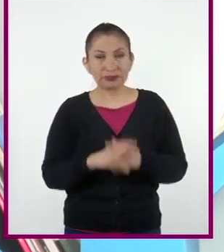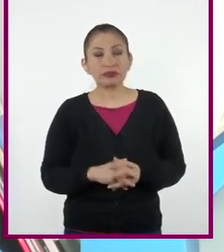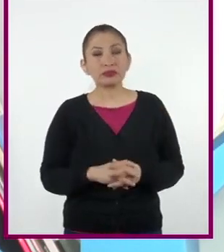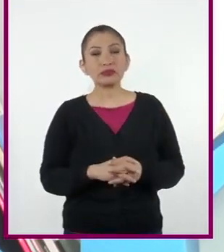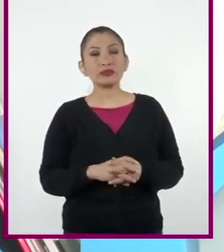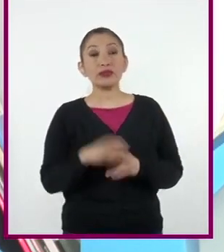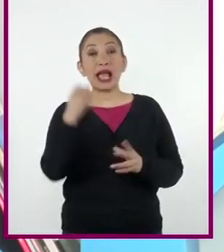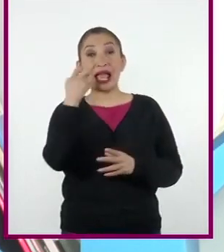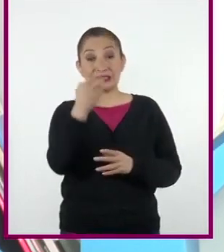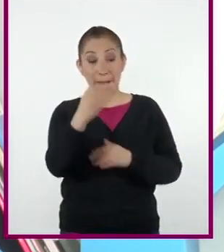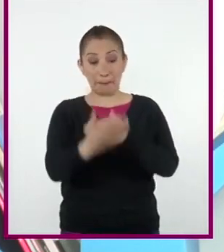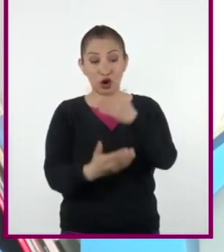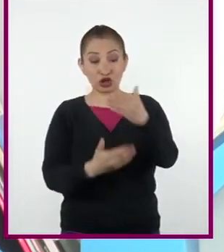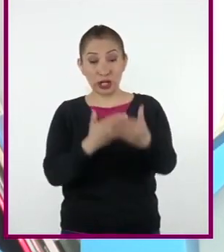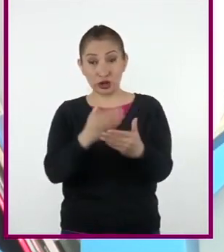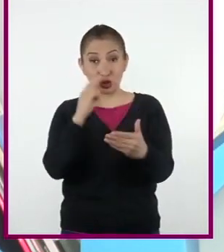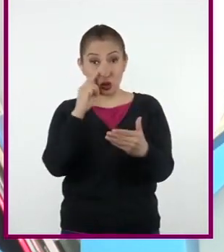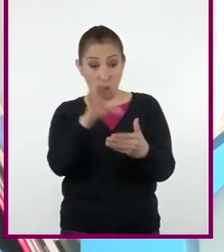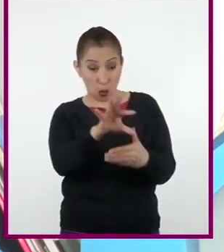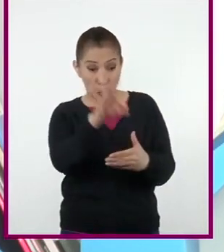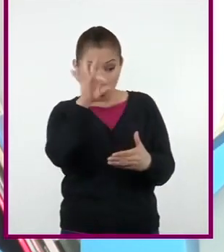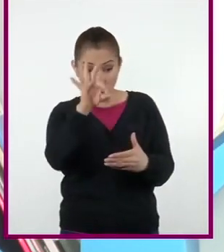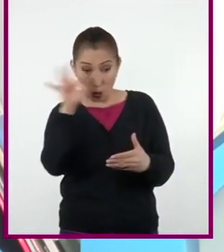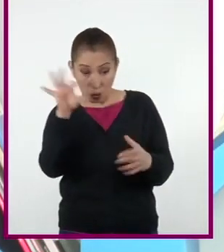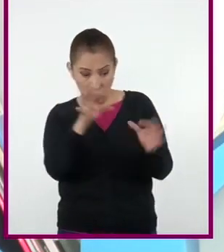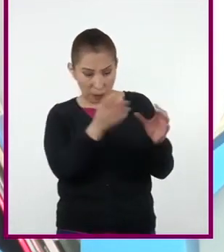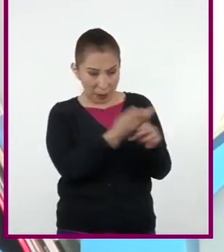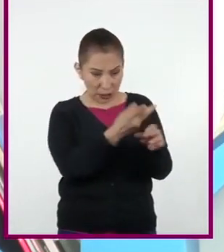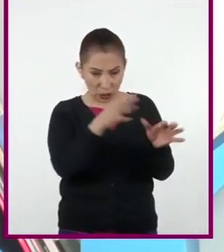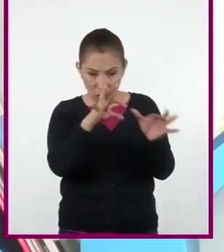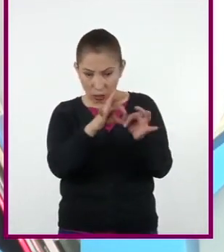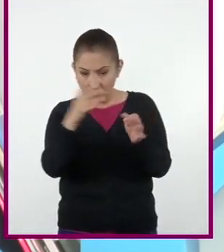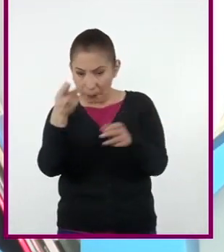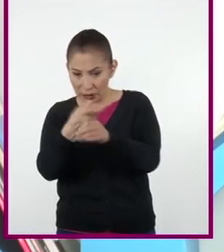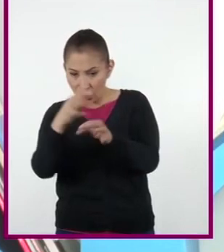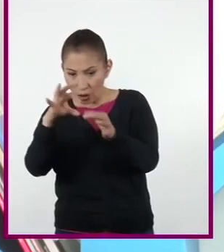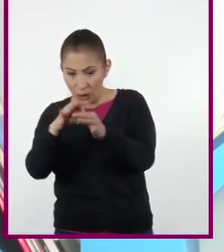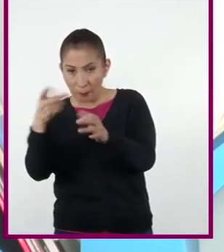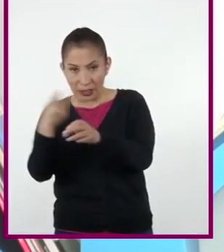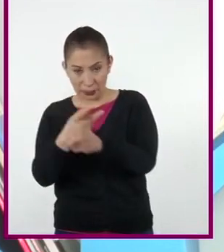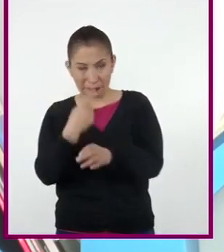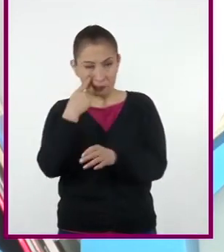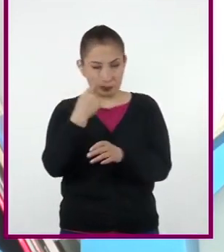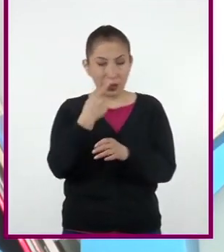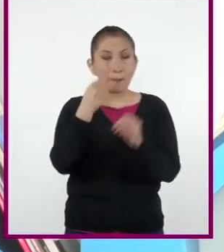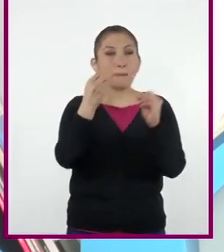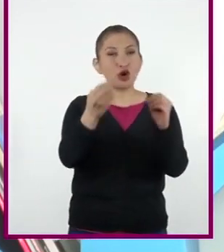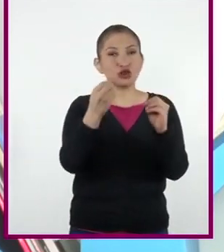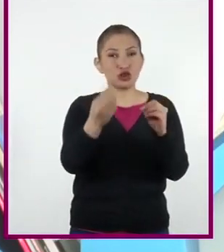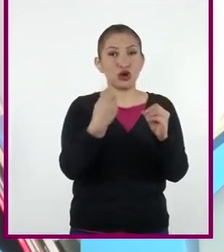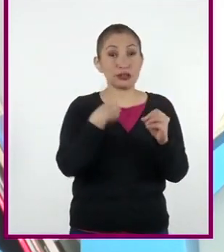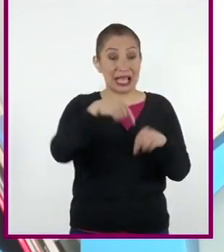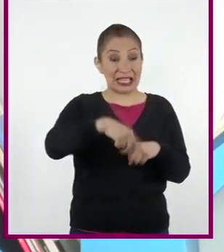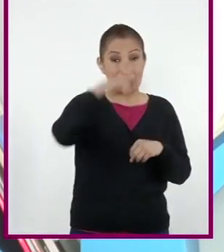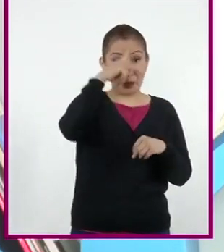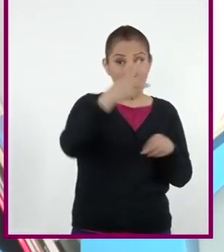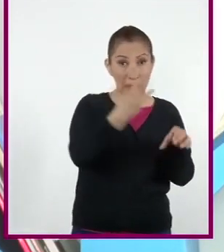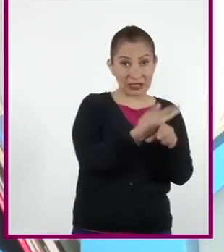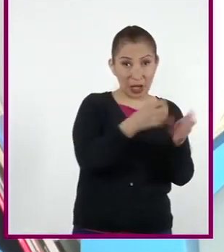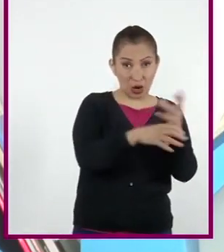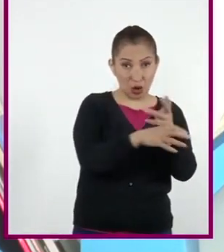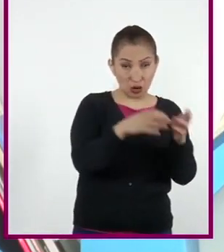¿Y de este proceso pueden identificar una secuencia de hechos? Tenemos muchos hechos nacionales